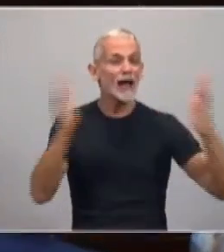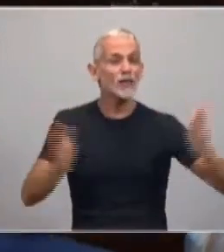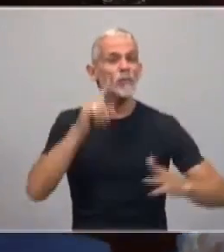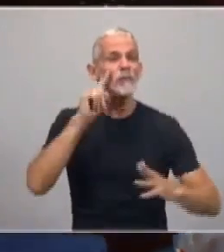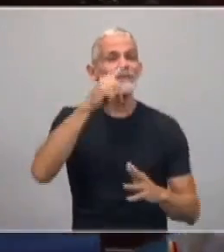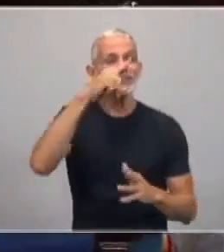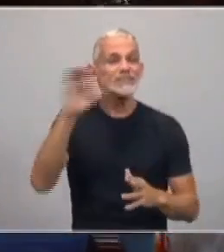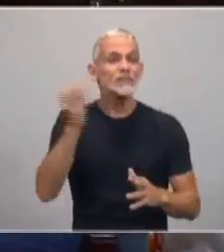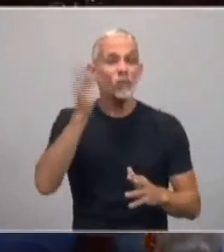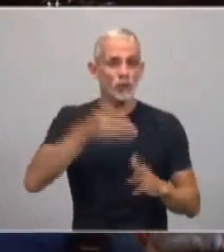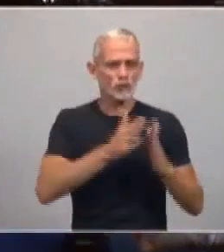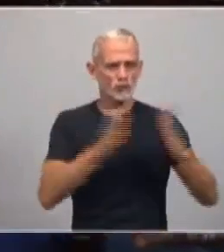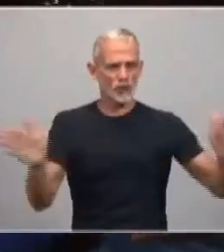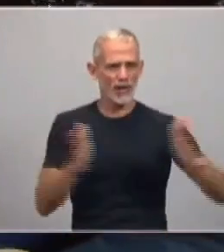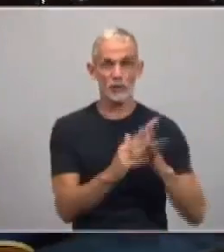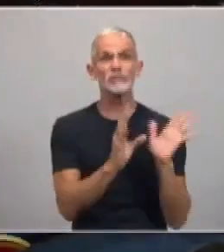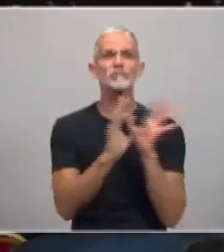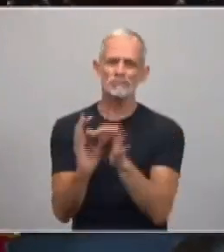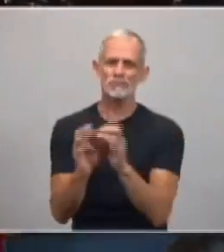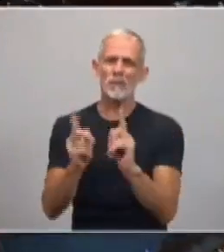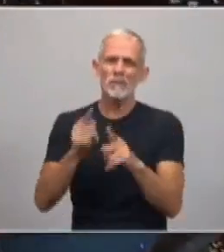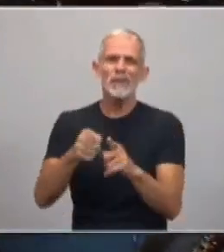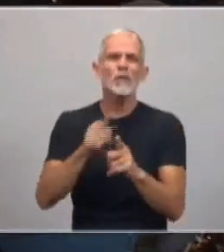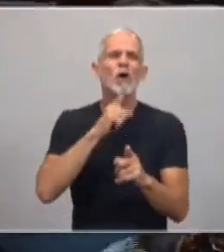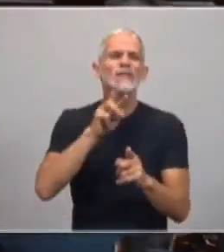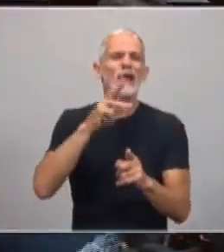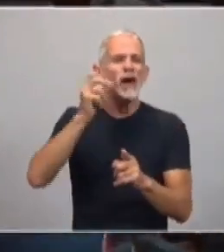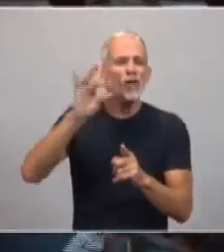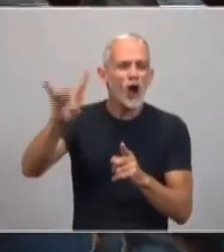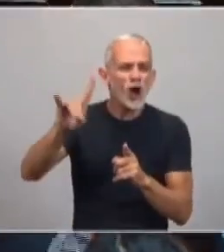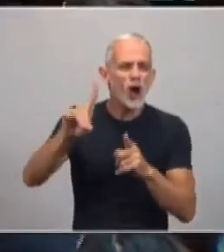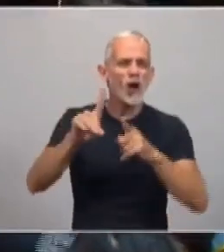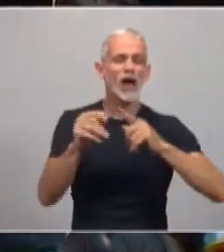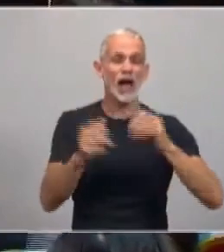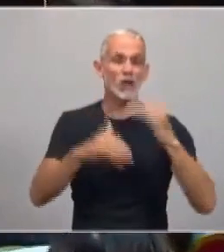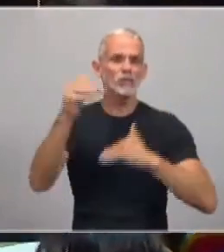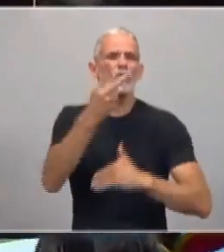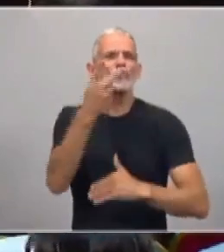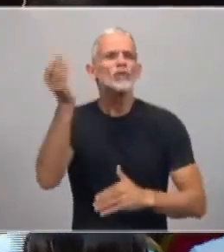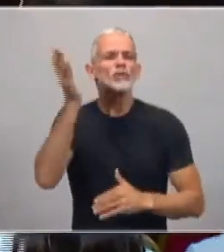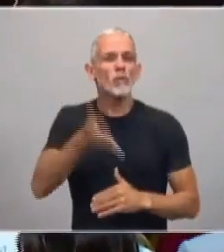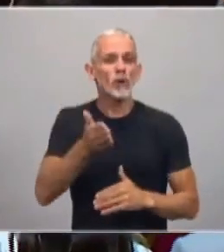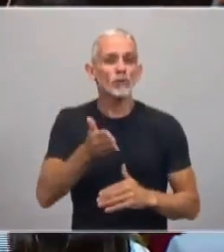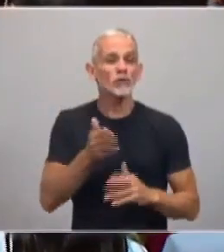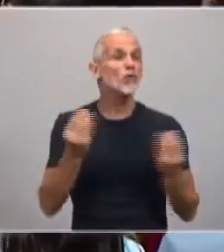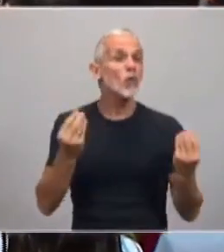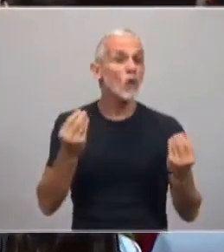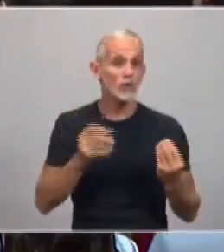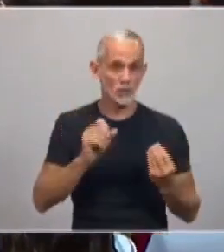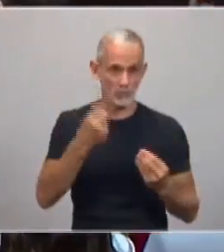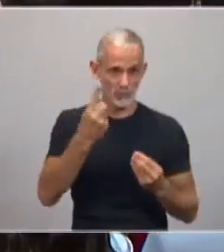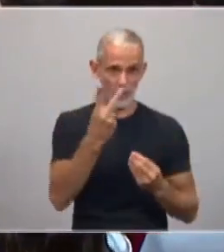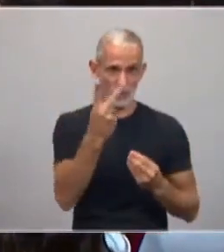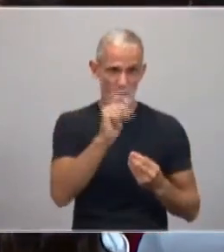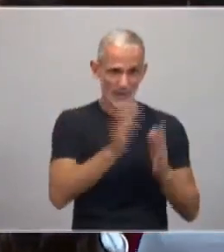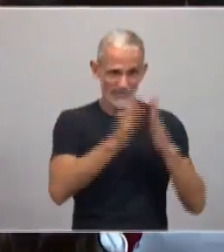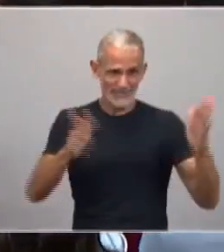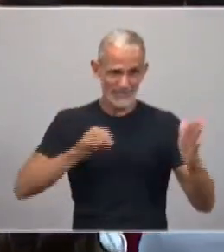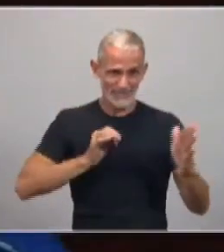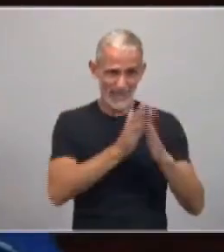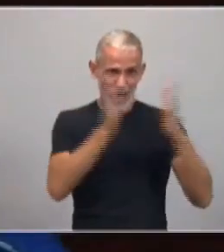2.700%, y un derivado muy usado, el tramadol, aumentó 200% solo en el primer